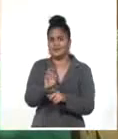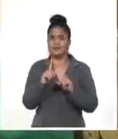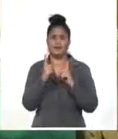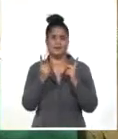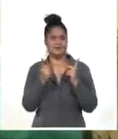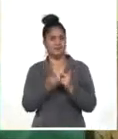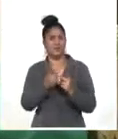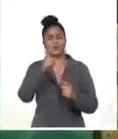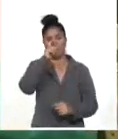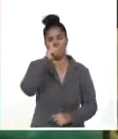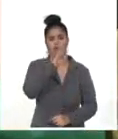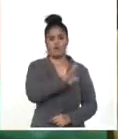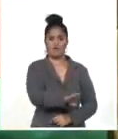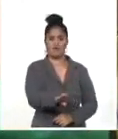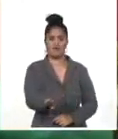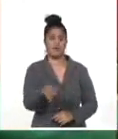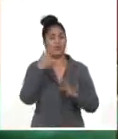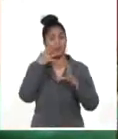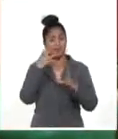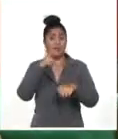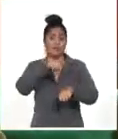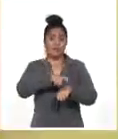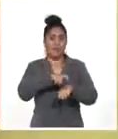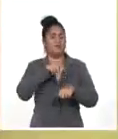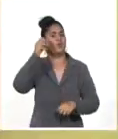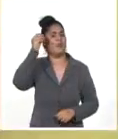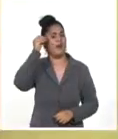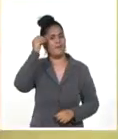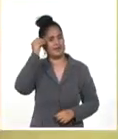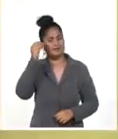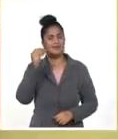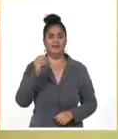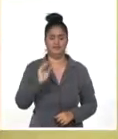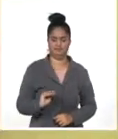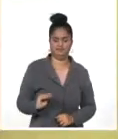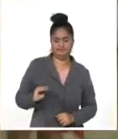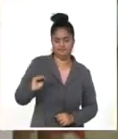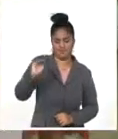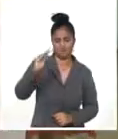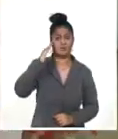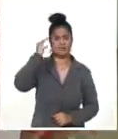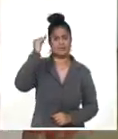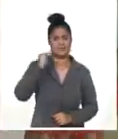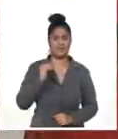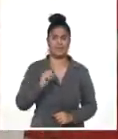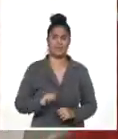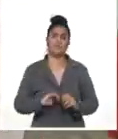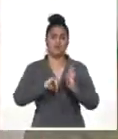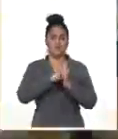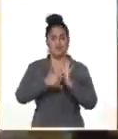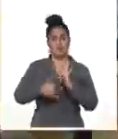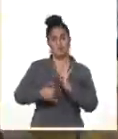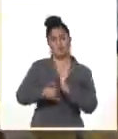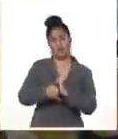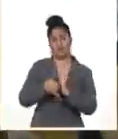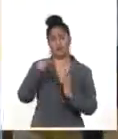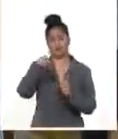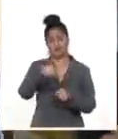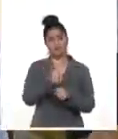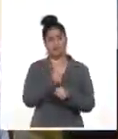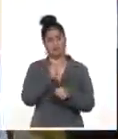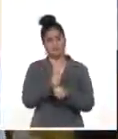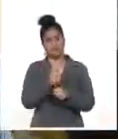empeño una importante herramienta de aprendizaje y estímulo para nuestros pequeños. Una iniciativa que nos refuerza en nuestra labor de